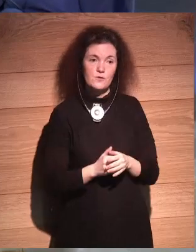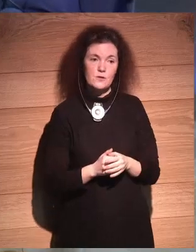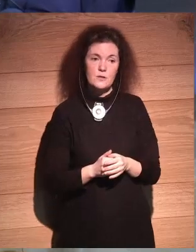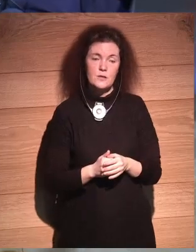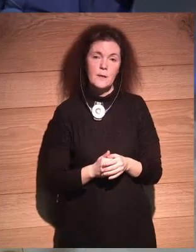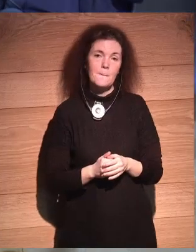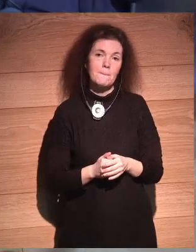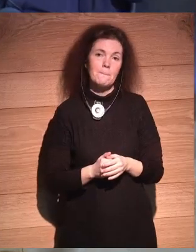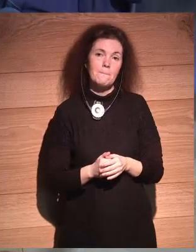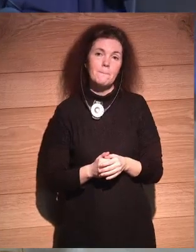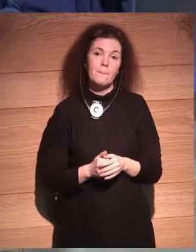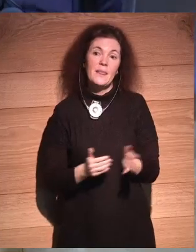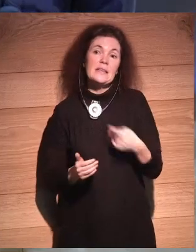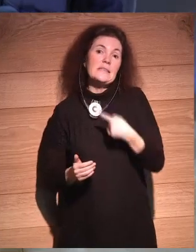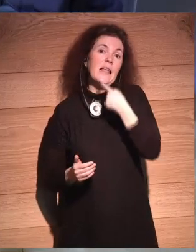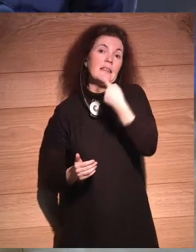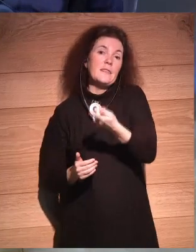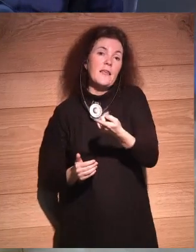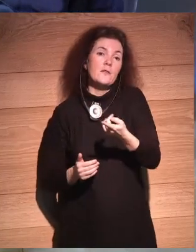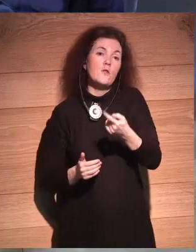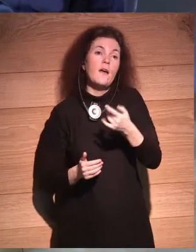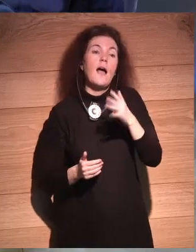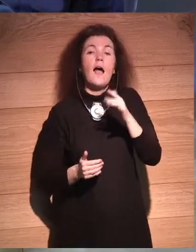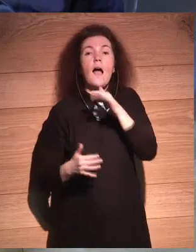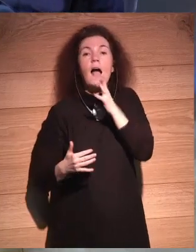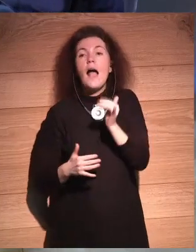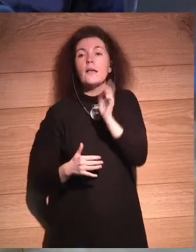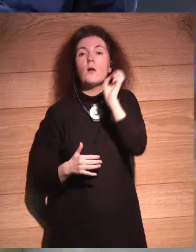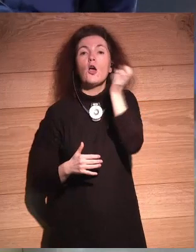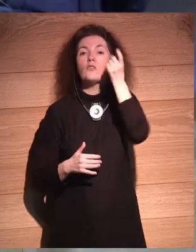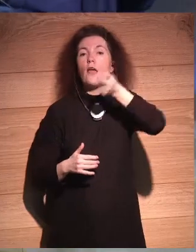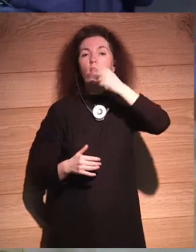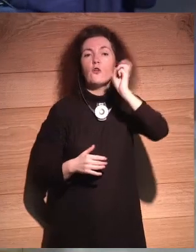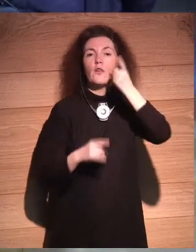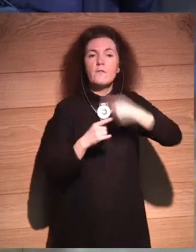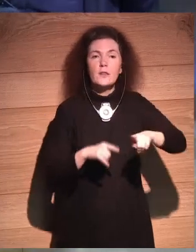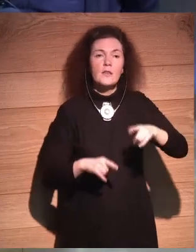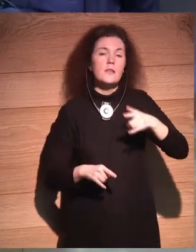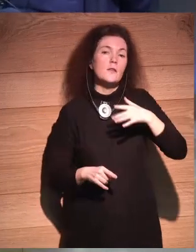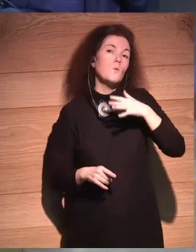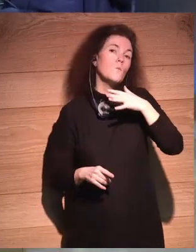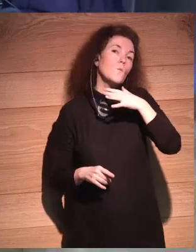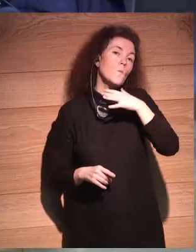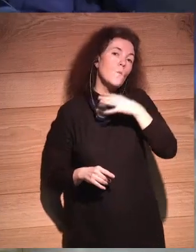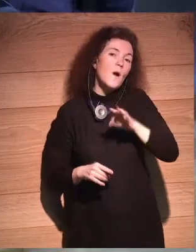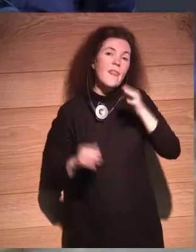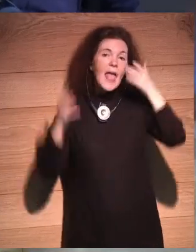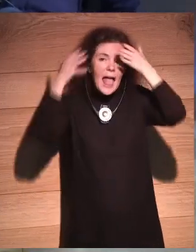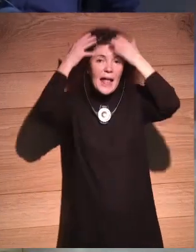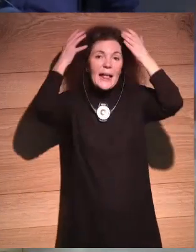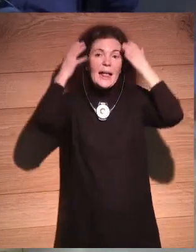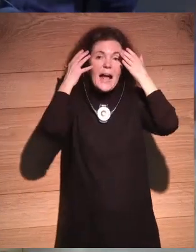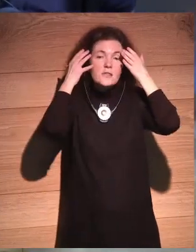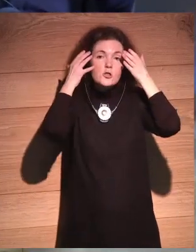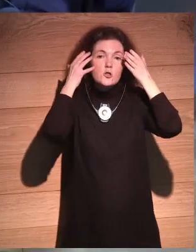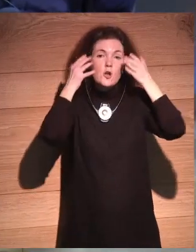Y te están diciendo, hay otra... Es como en otra droga. Te dicen, te puedes poner un casco de realidad